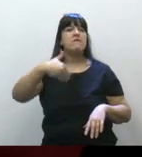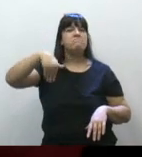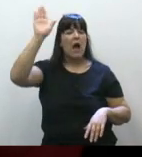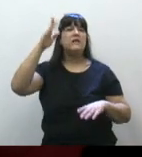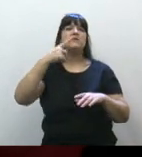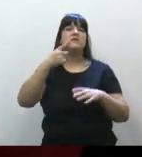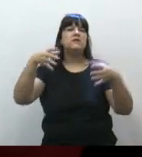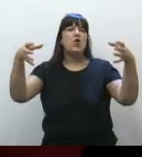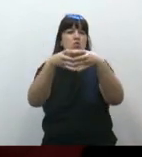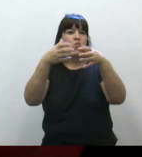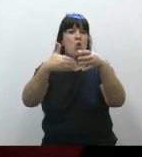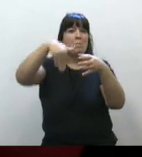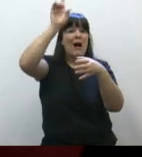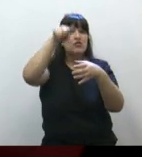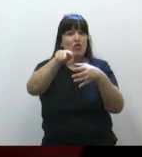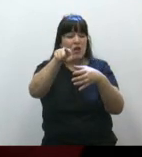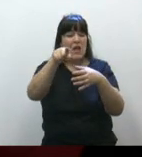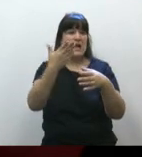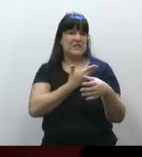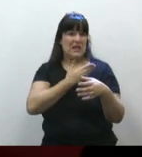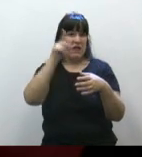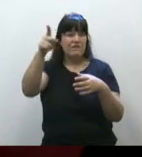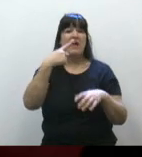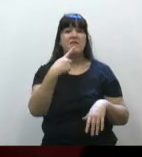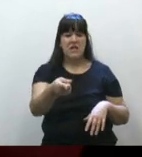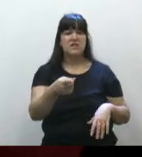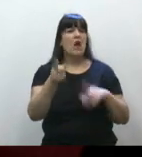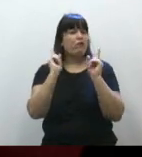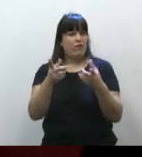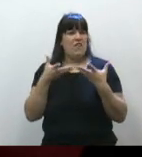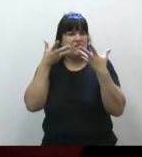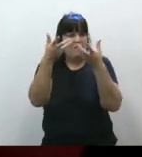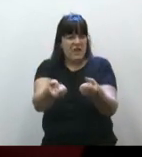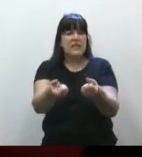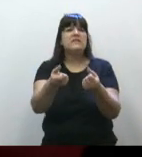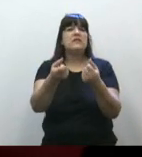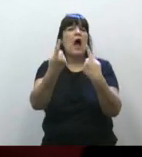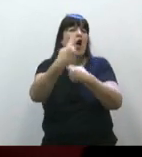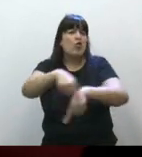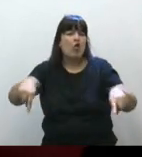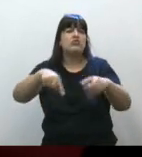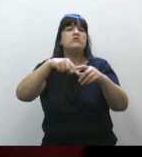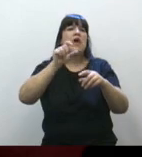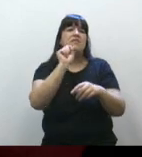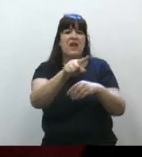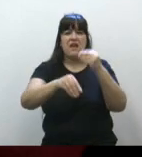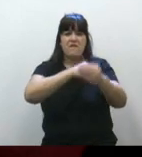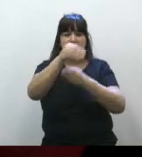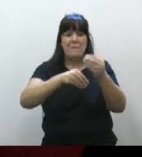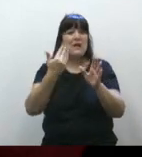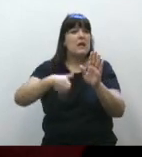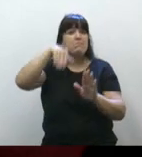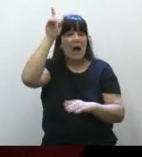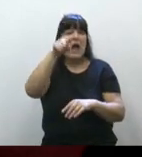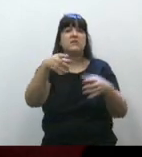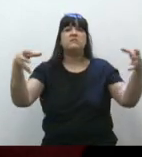mayoritaria que sostiene en la defensa de los intereses de la familia fundamentalmente como un